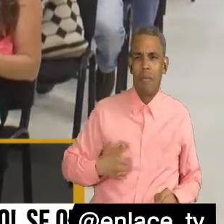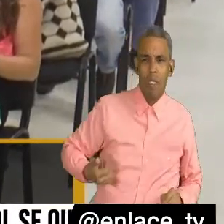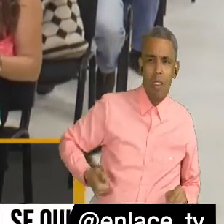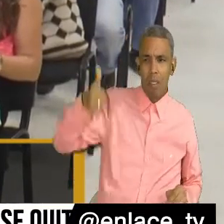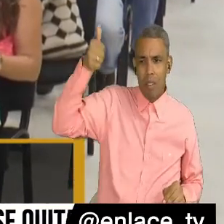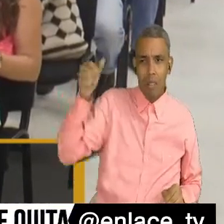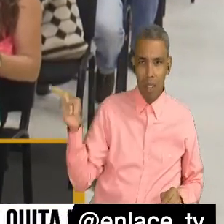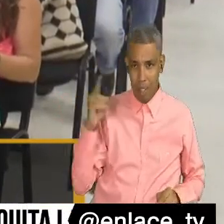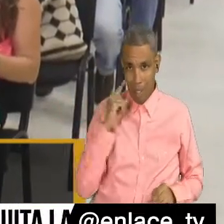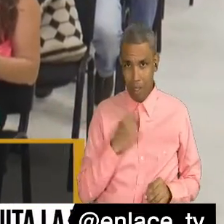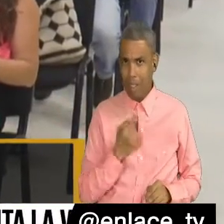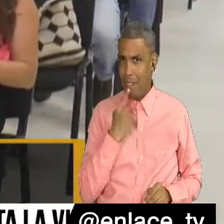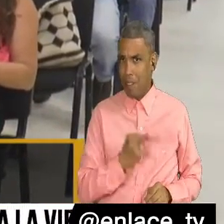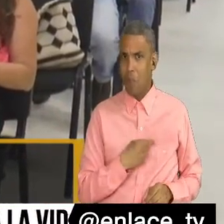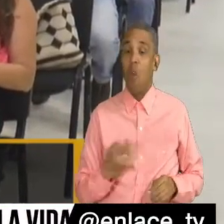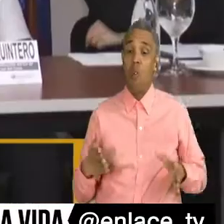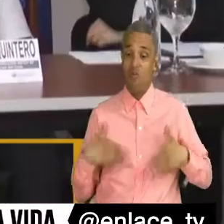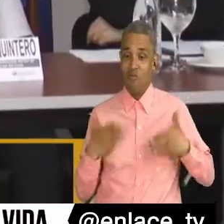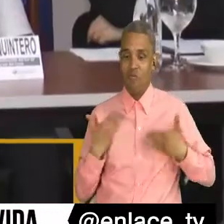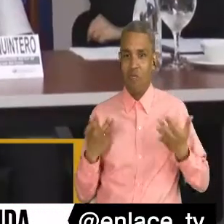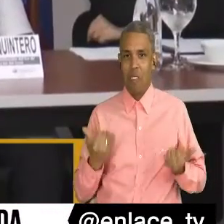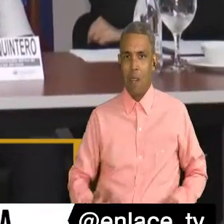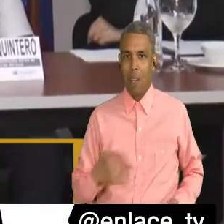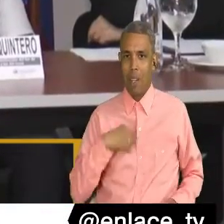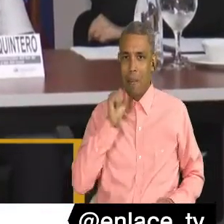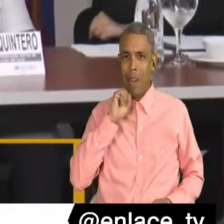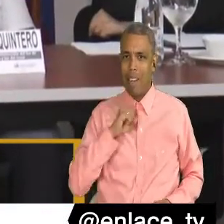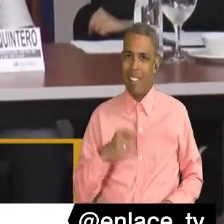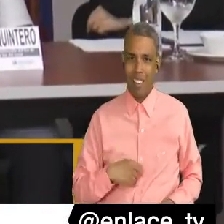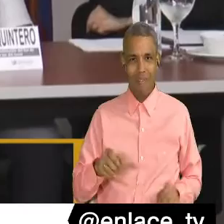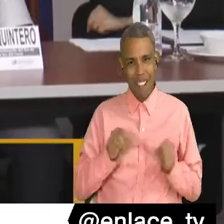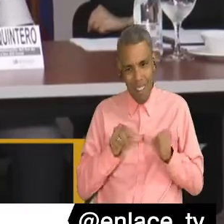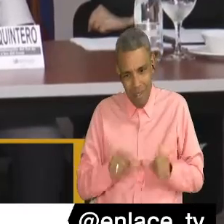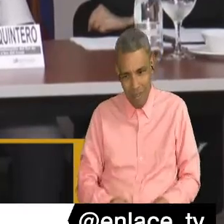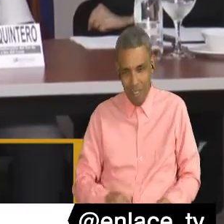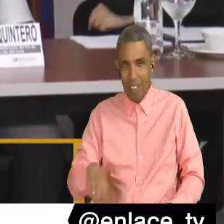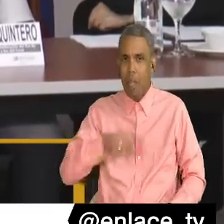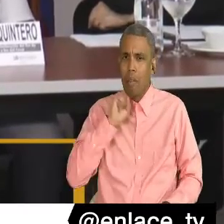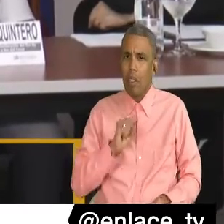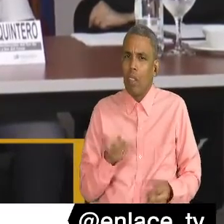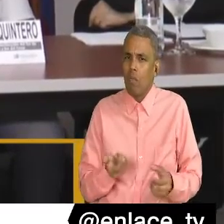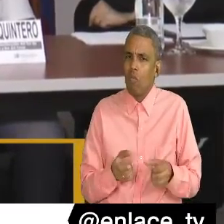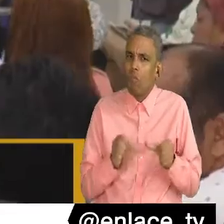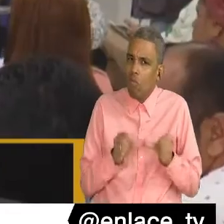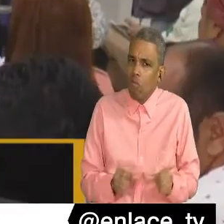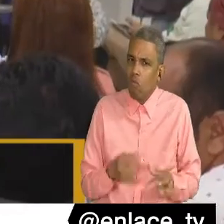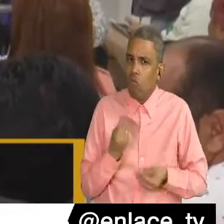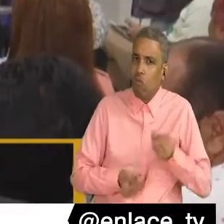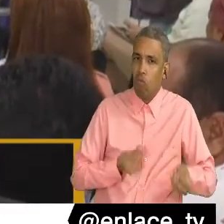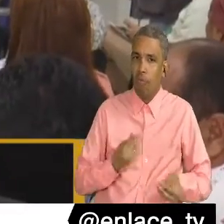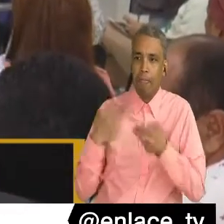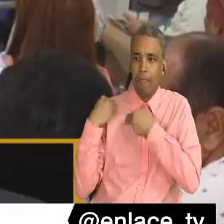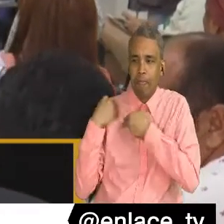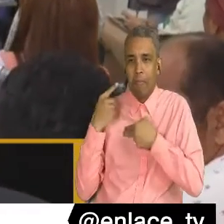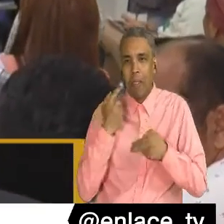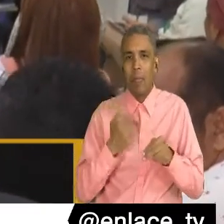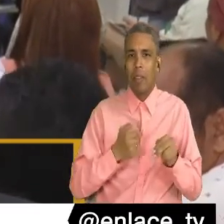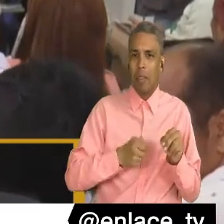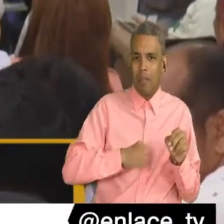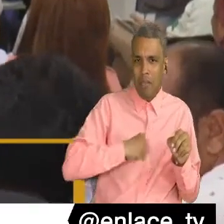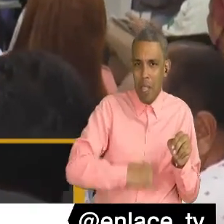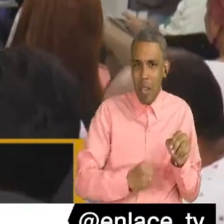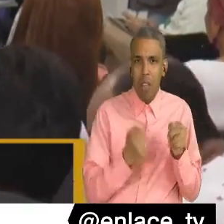de una sede de este organismo internacional en la ciudad, ente que realizará proceso de seguimiento a los casos donde se vean vulnerados los derechos